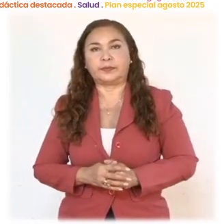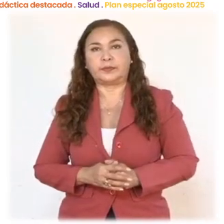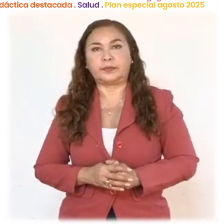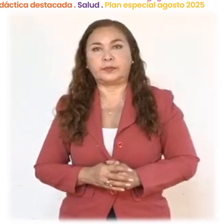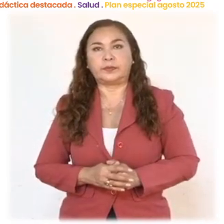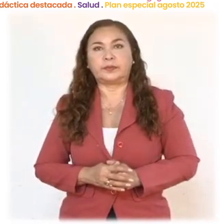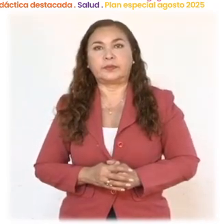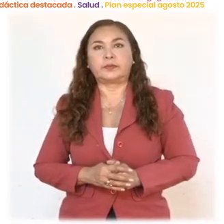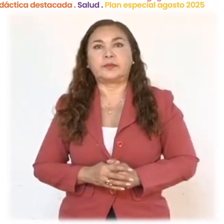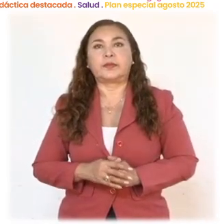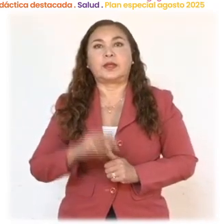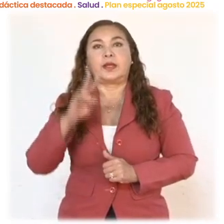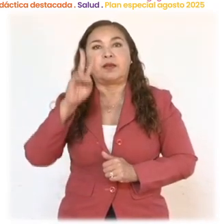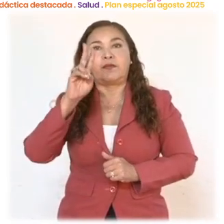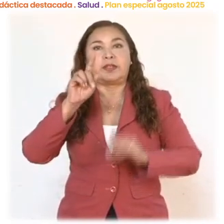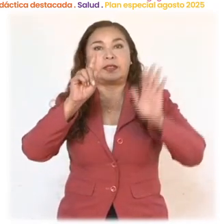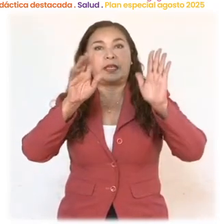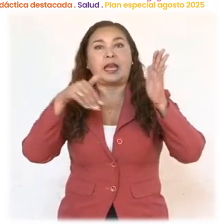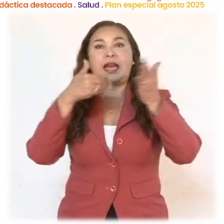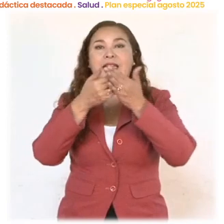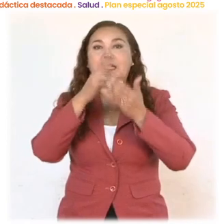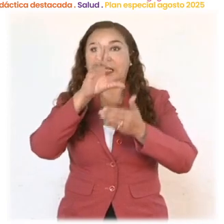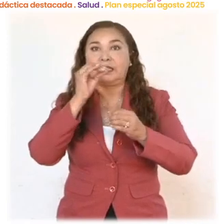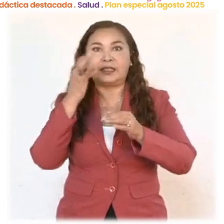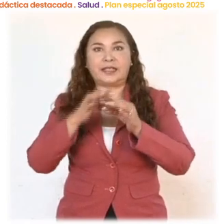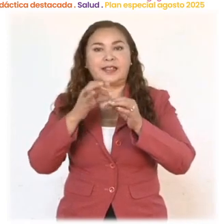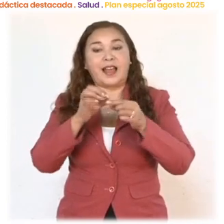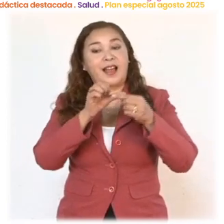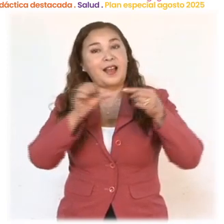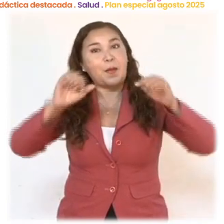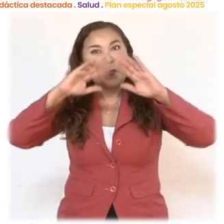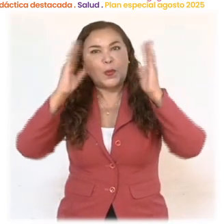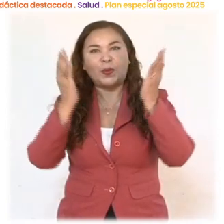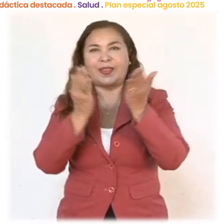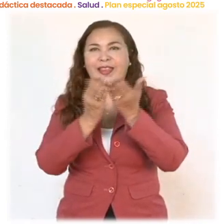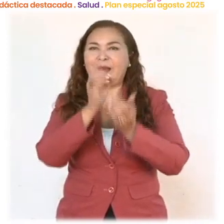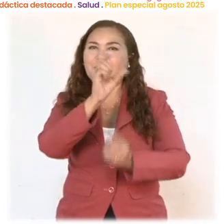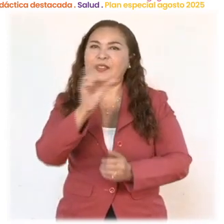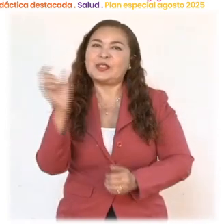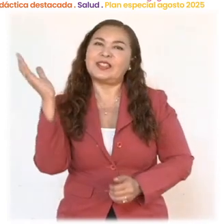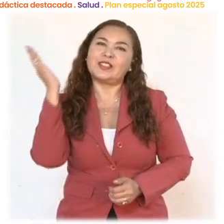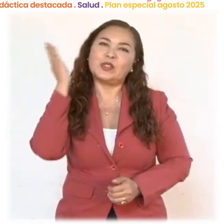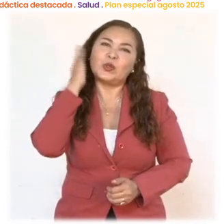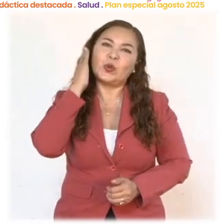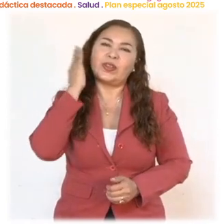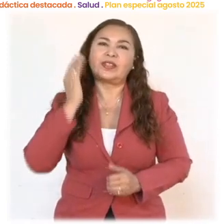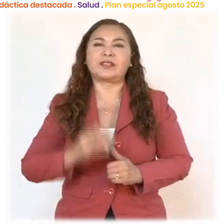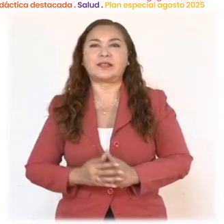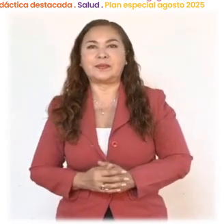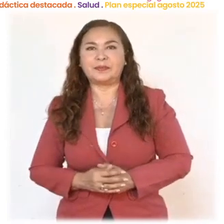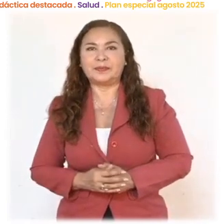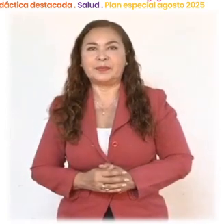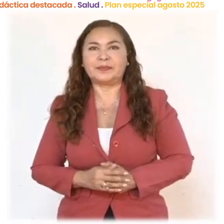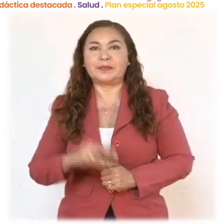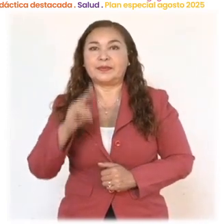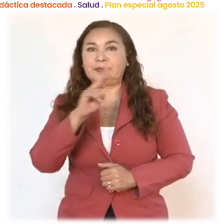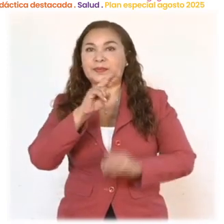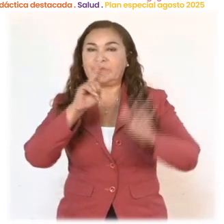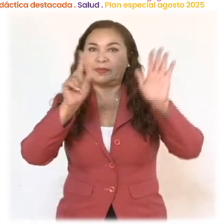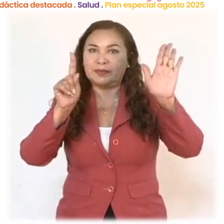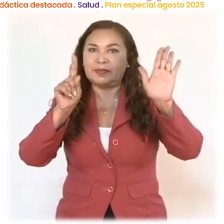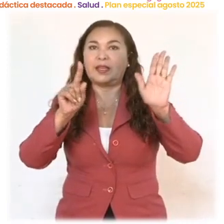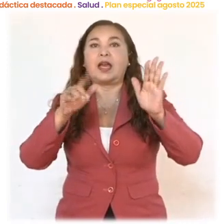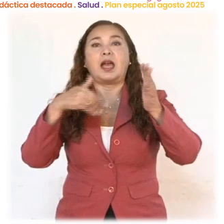1799 del 26 al 30 semana mundial de las personas sordas del